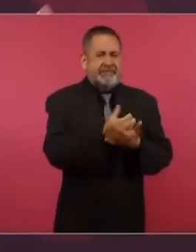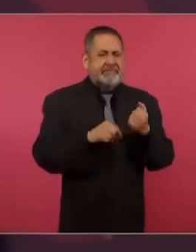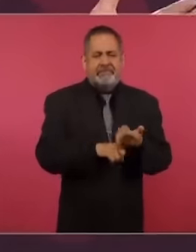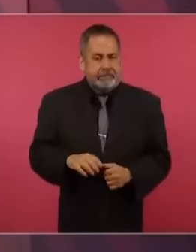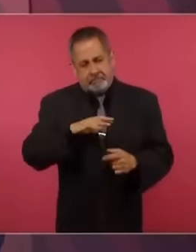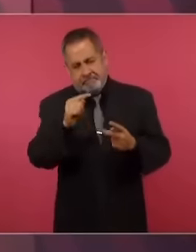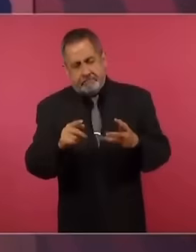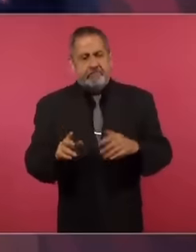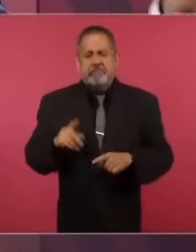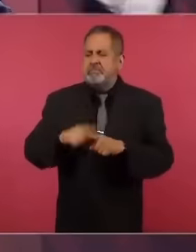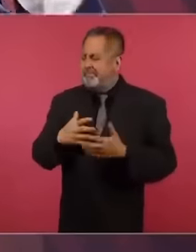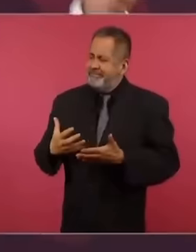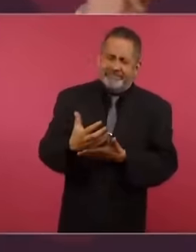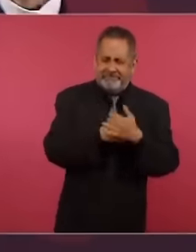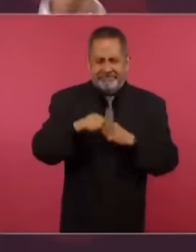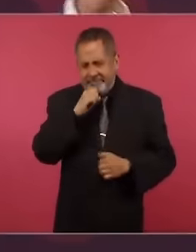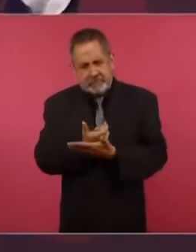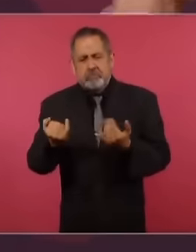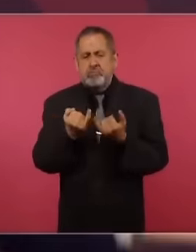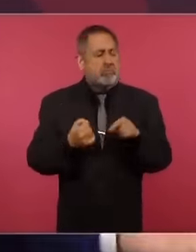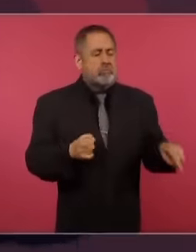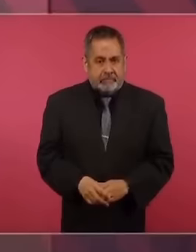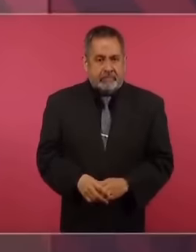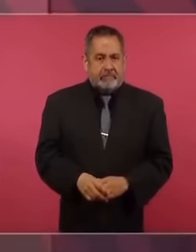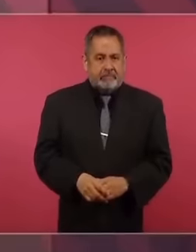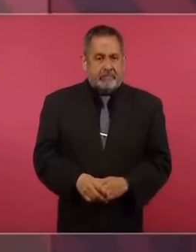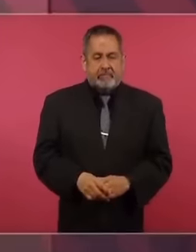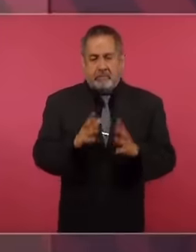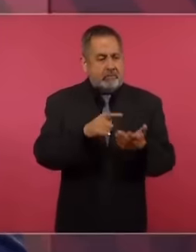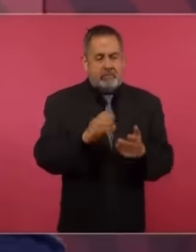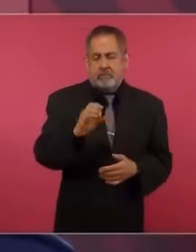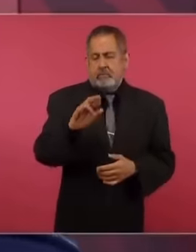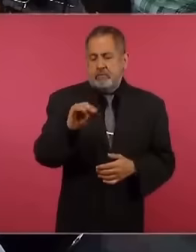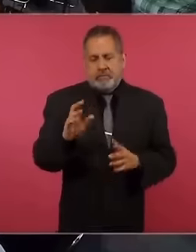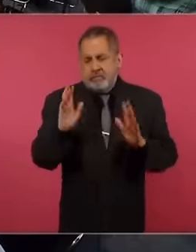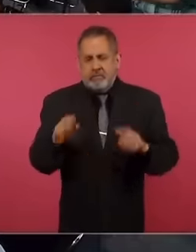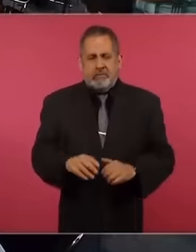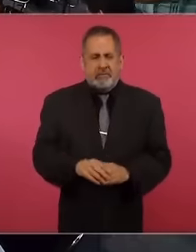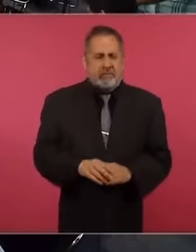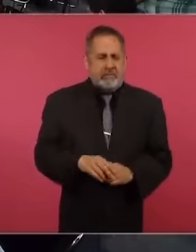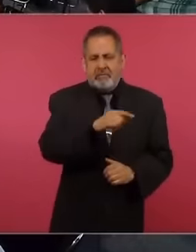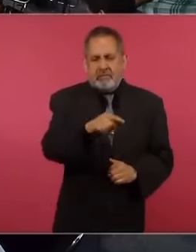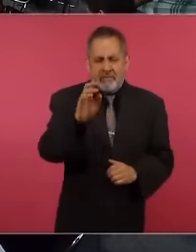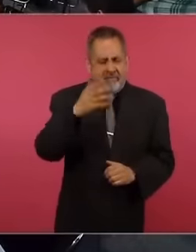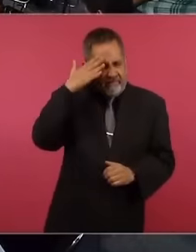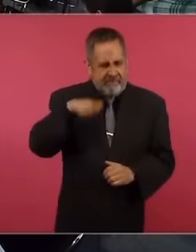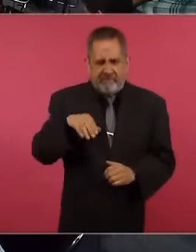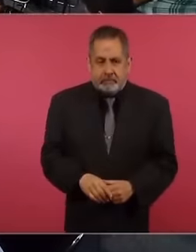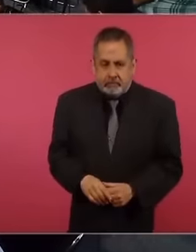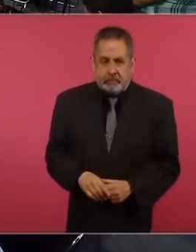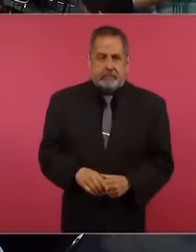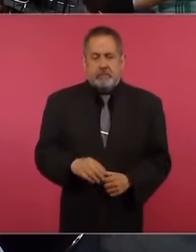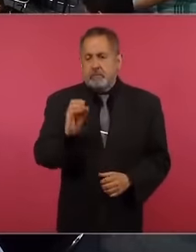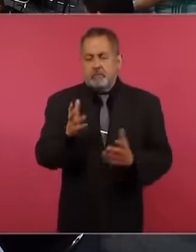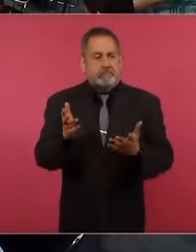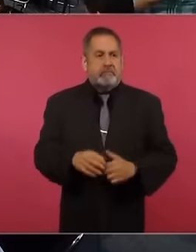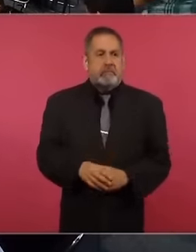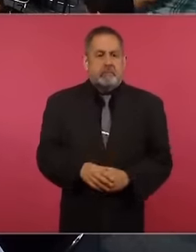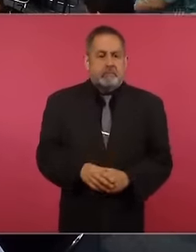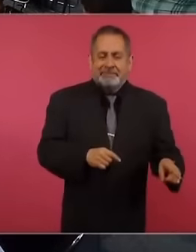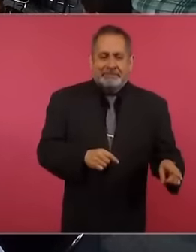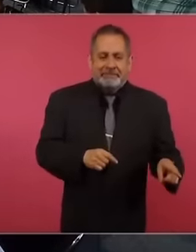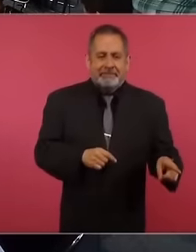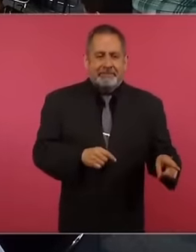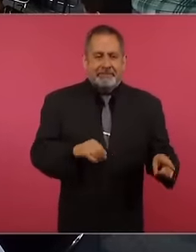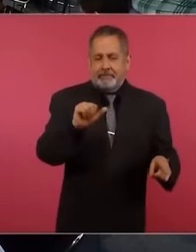percibe Loret de Mola. ¿Pero qué periodista gana lo que recibe López Dóriga? O Ciro, o la señora Azucena, o mi